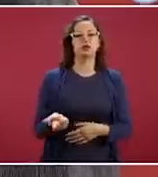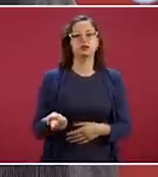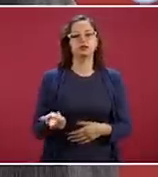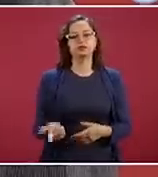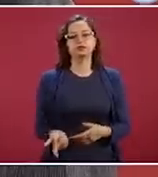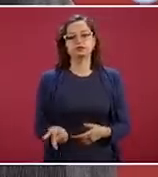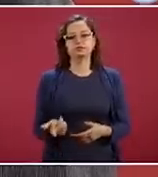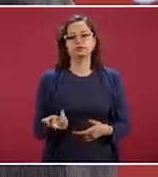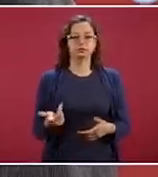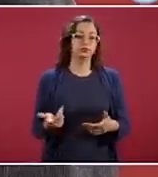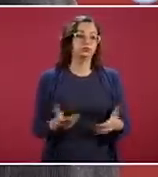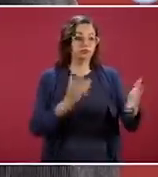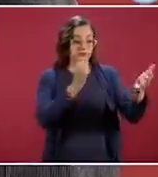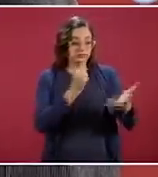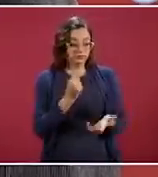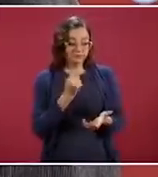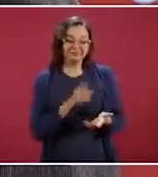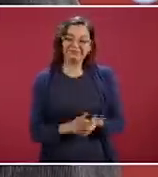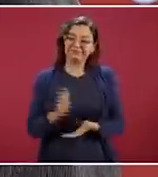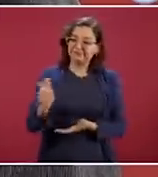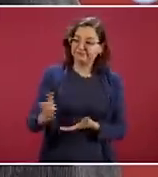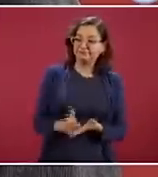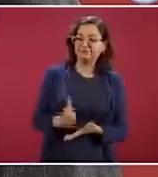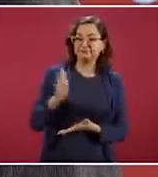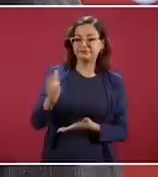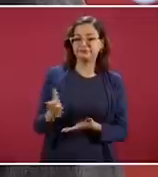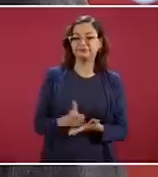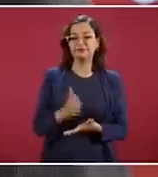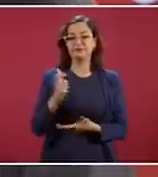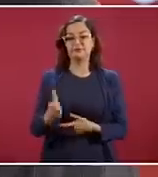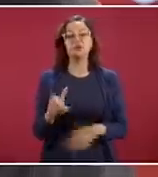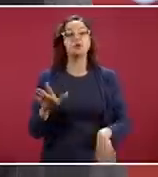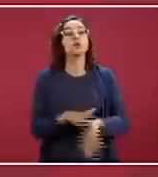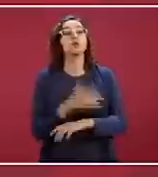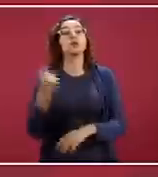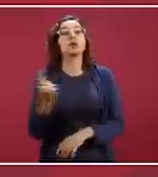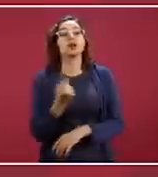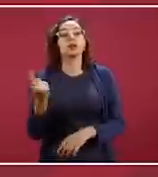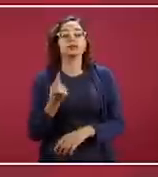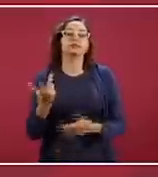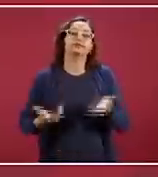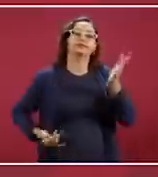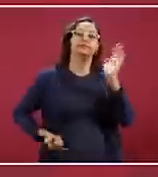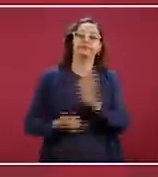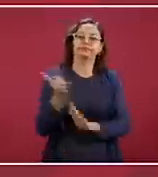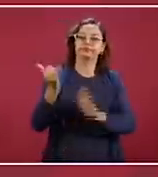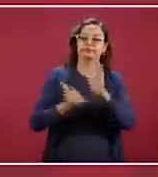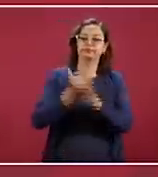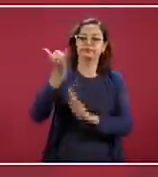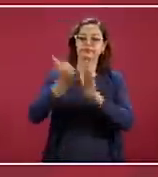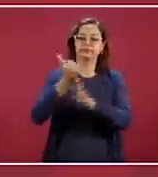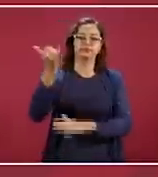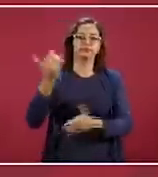de sus participaciones por obras que se hicieron,